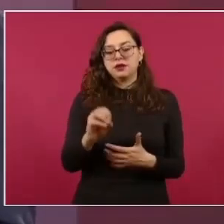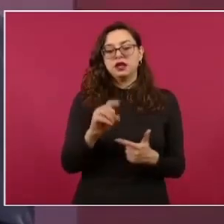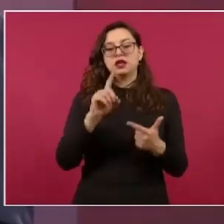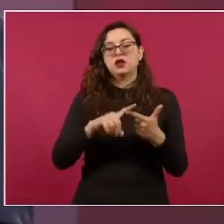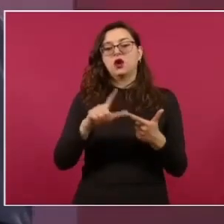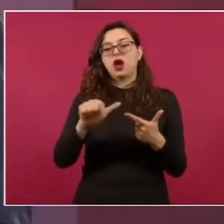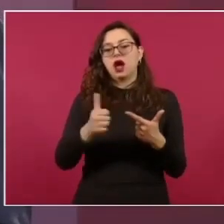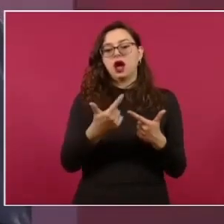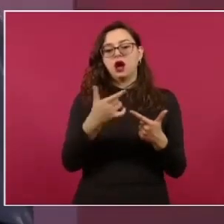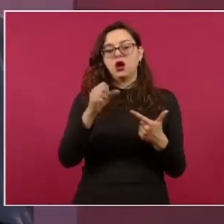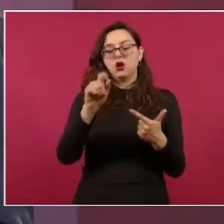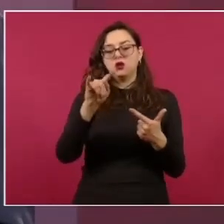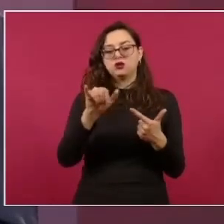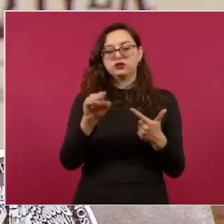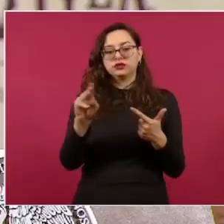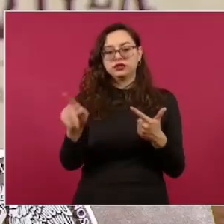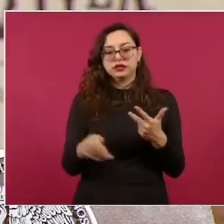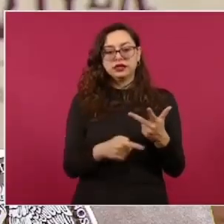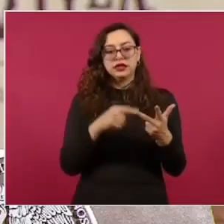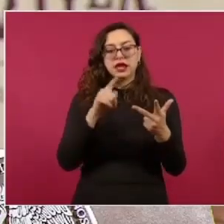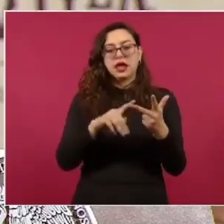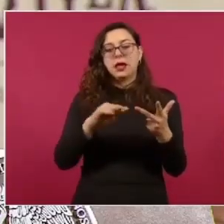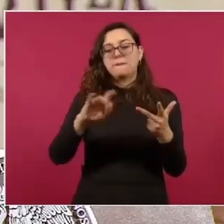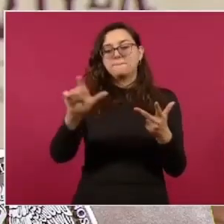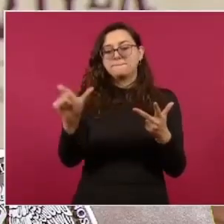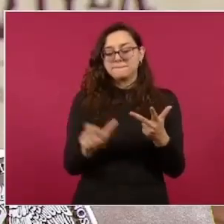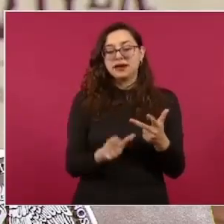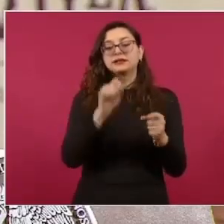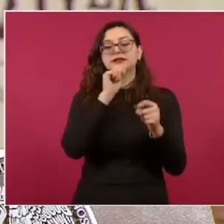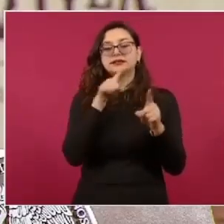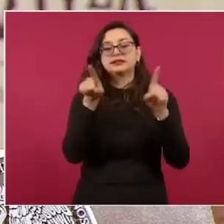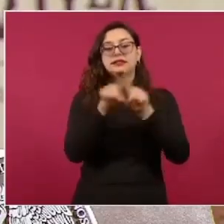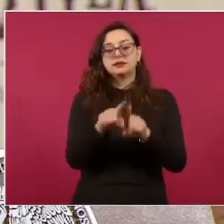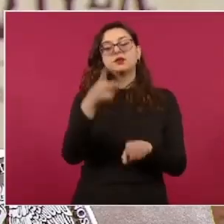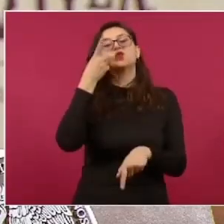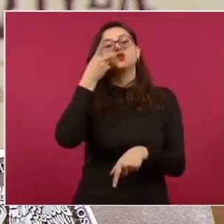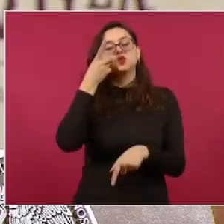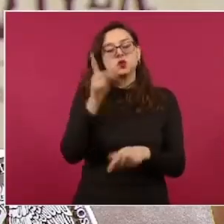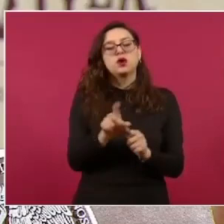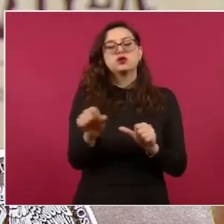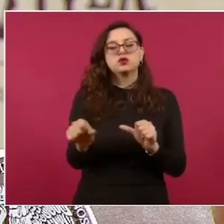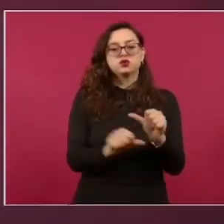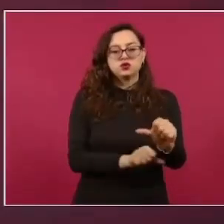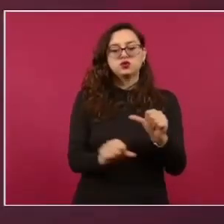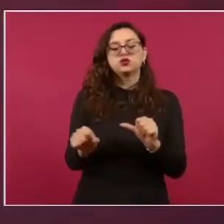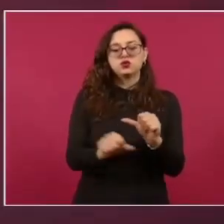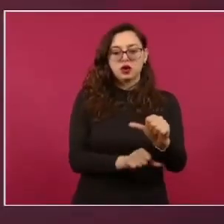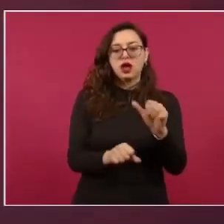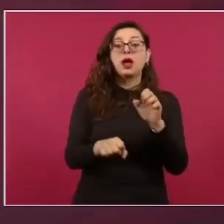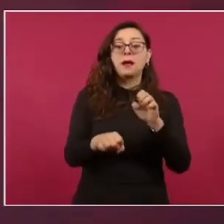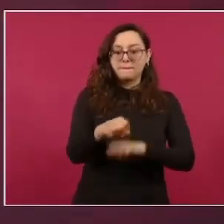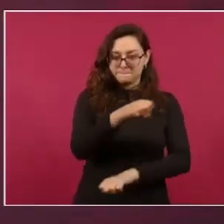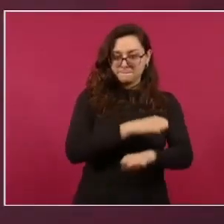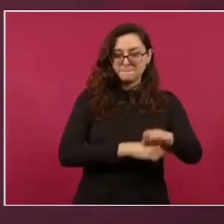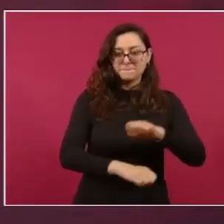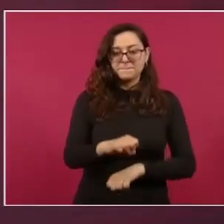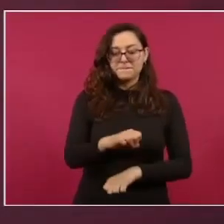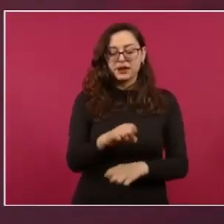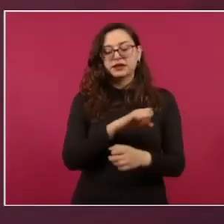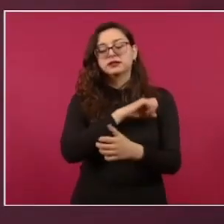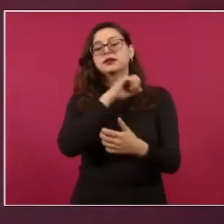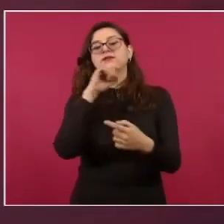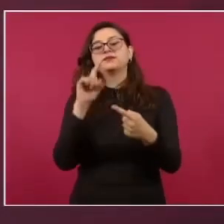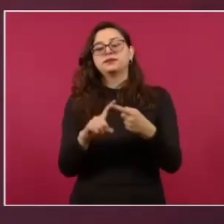y Max Camiro, propietarios y suplentes empresariales, Francisco J. Macín